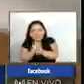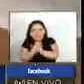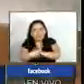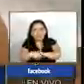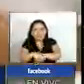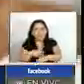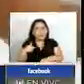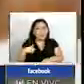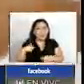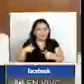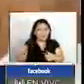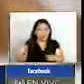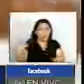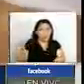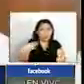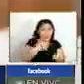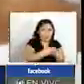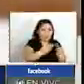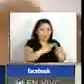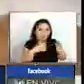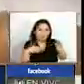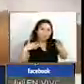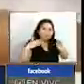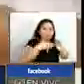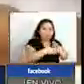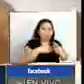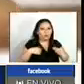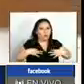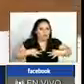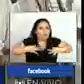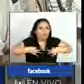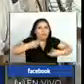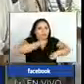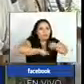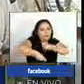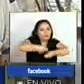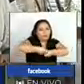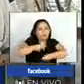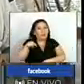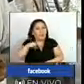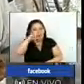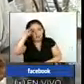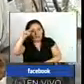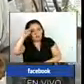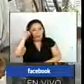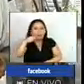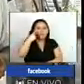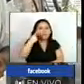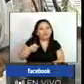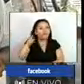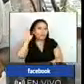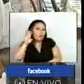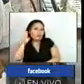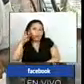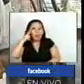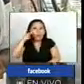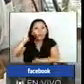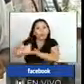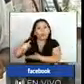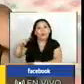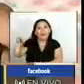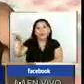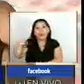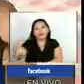hago es no más vengo, me cambio de ropa. Se gana la vida como vigilante en la aduana aérea de